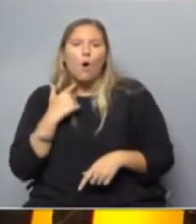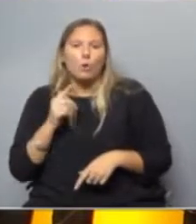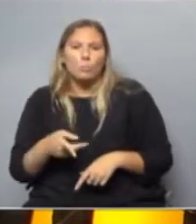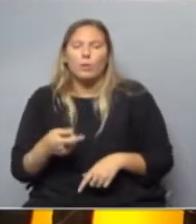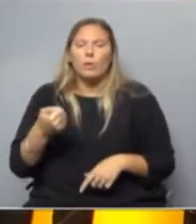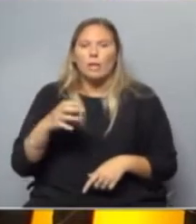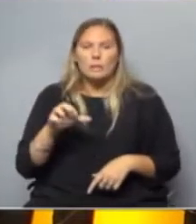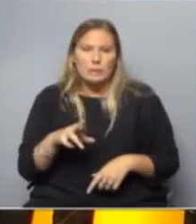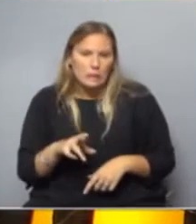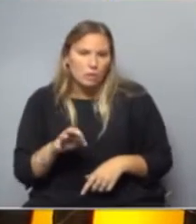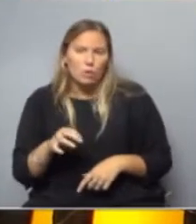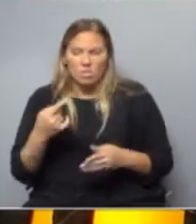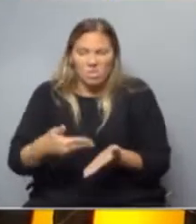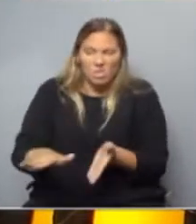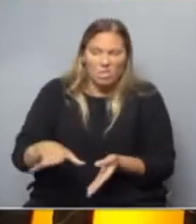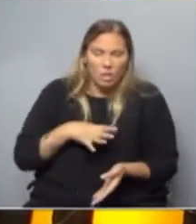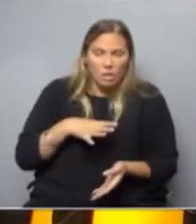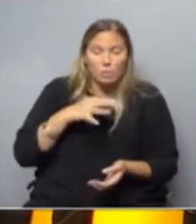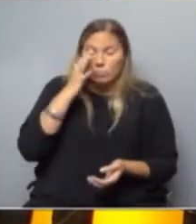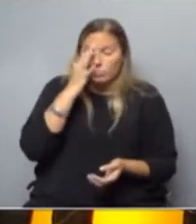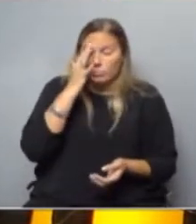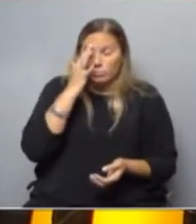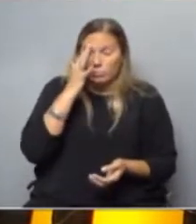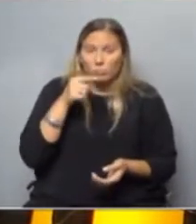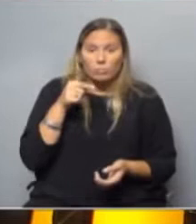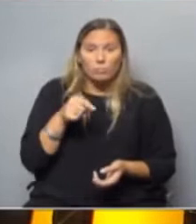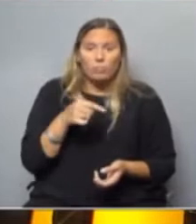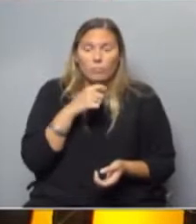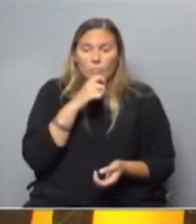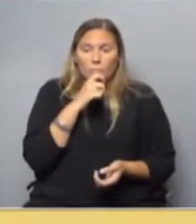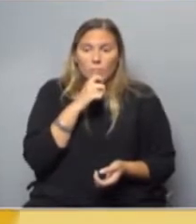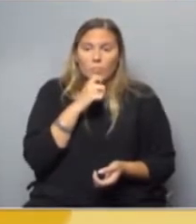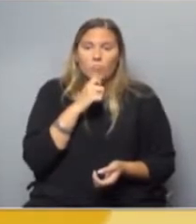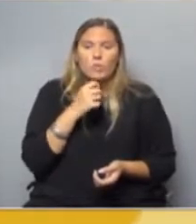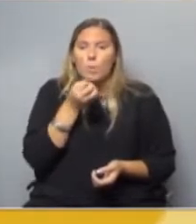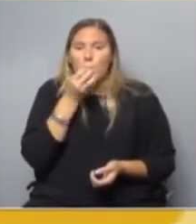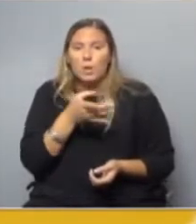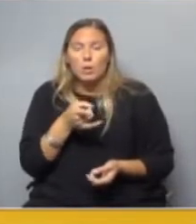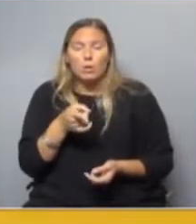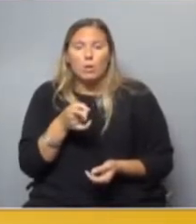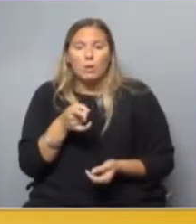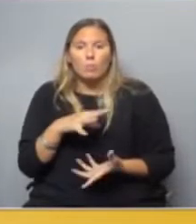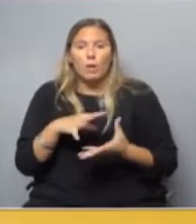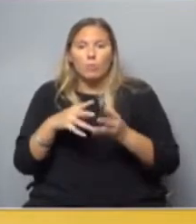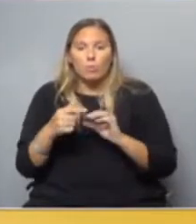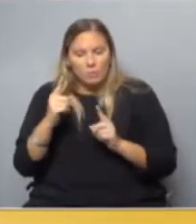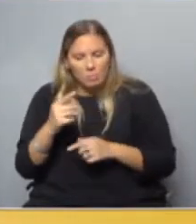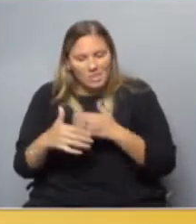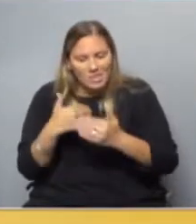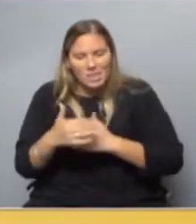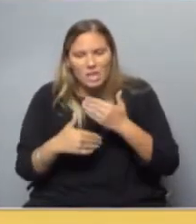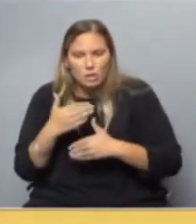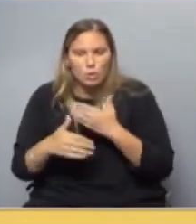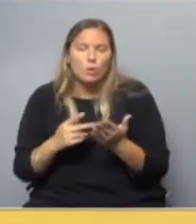acero y hay mucho desperdicio. Pues ahí se logra una optimización en ese sentido, y además se desarrolló